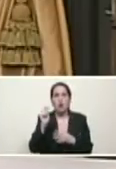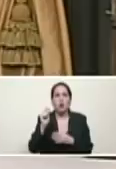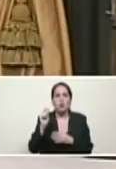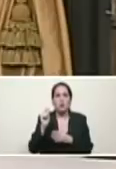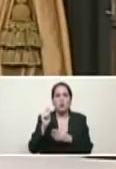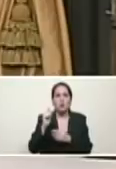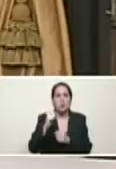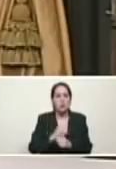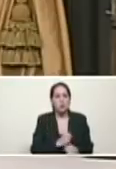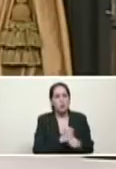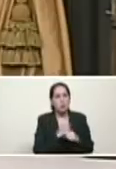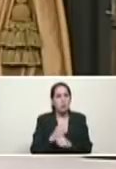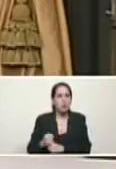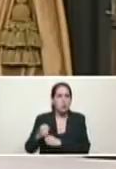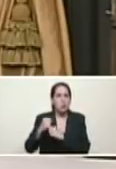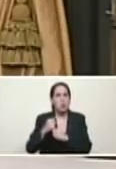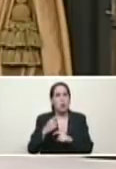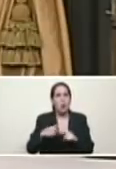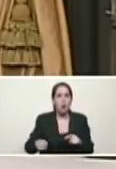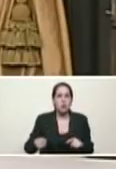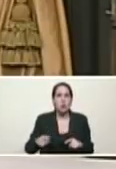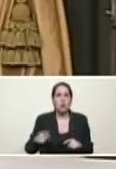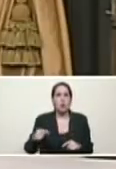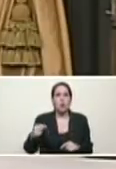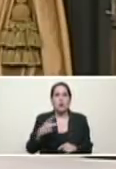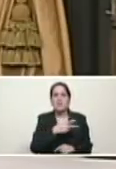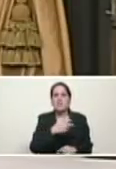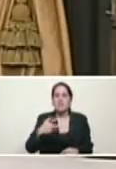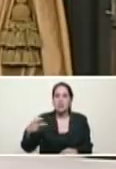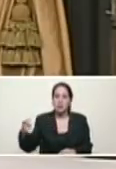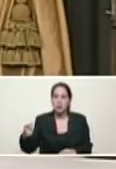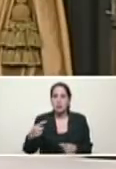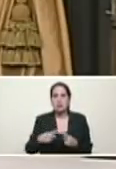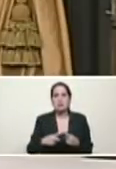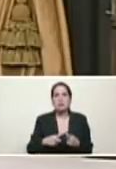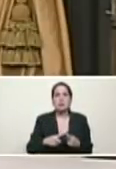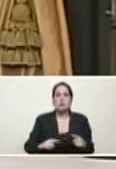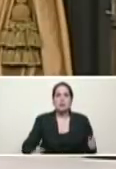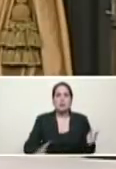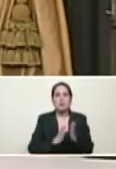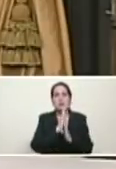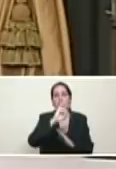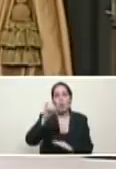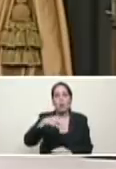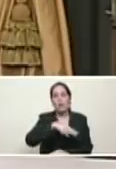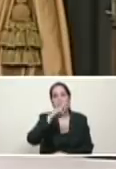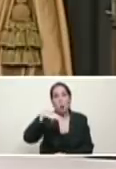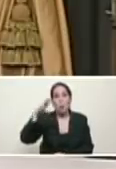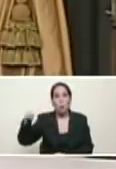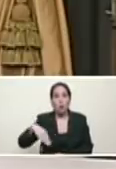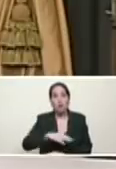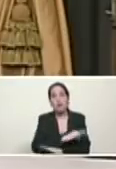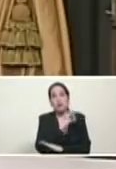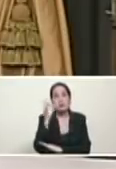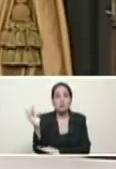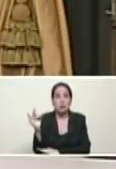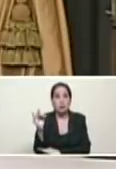Pedernales, Coro, Punto Fijo, Chichiriviche, San Juan de los Morros, Calabozo, Barquisimeto,